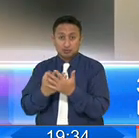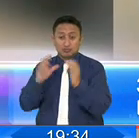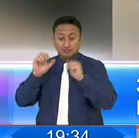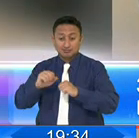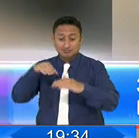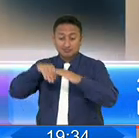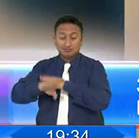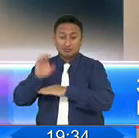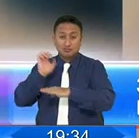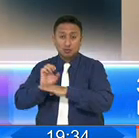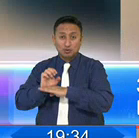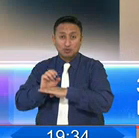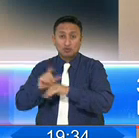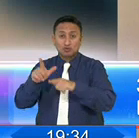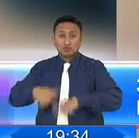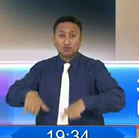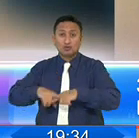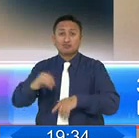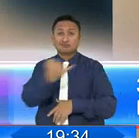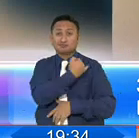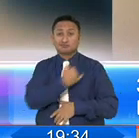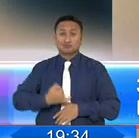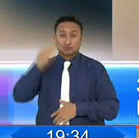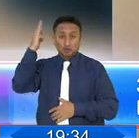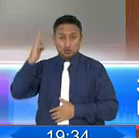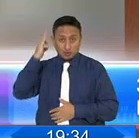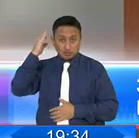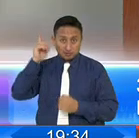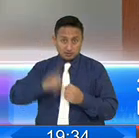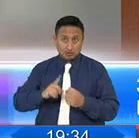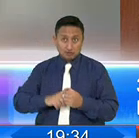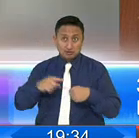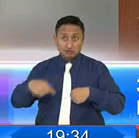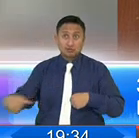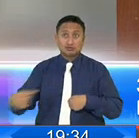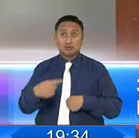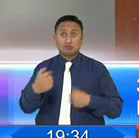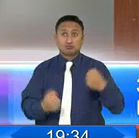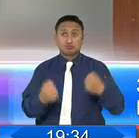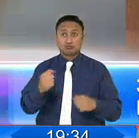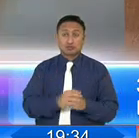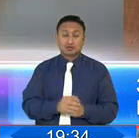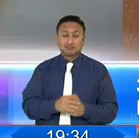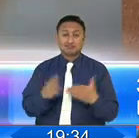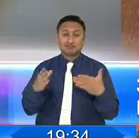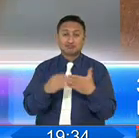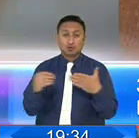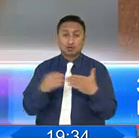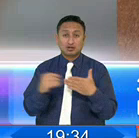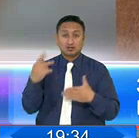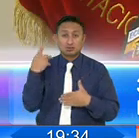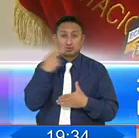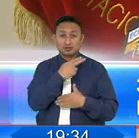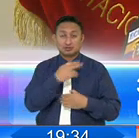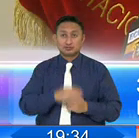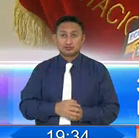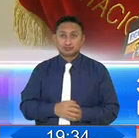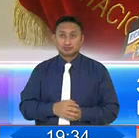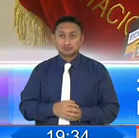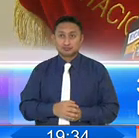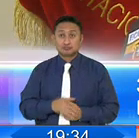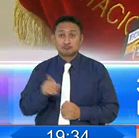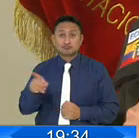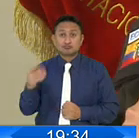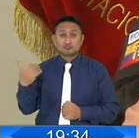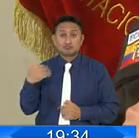ingresar al país por la ruta Ipiales-Tulcán-Quito, camuflando en un vehículo presuntamente dólares falsos. Se encontró